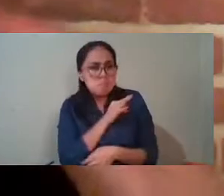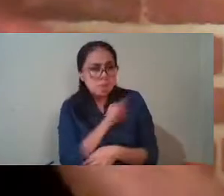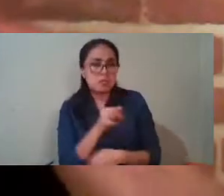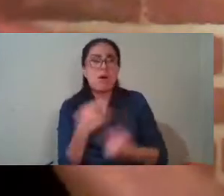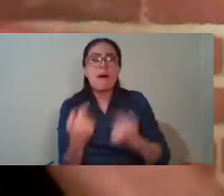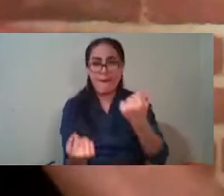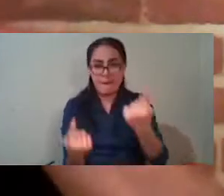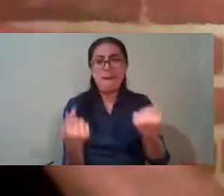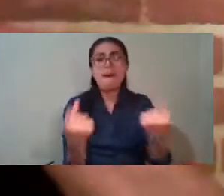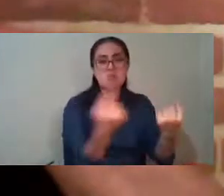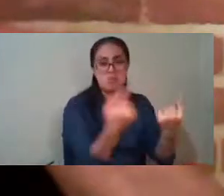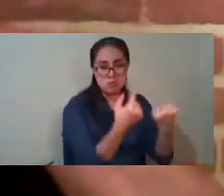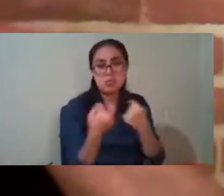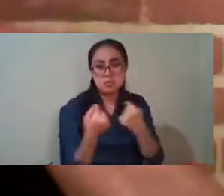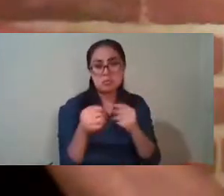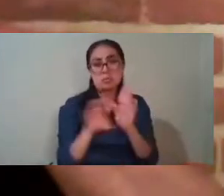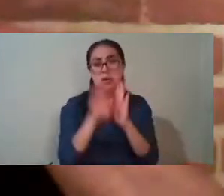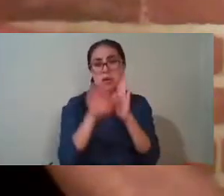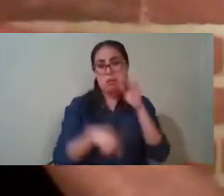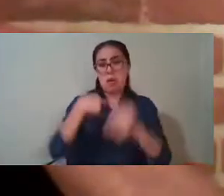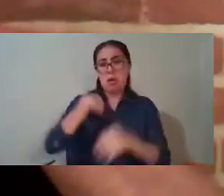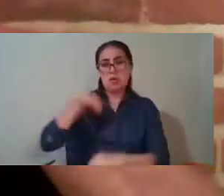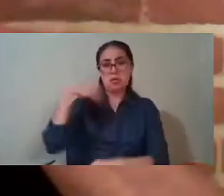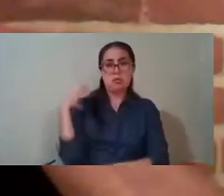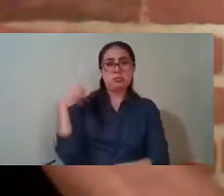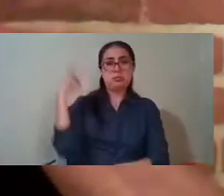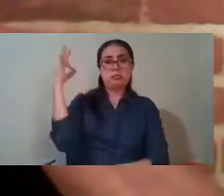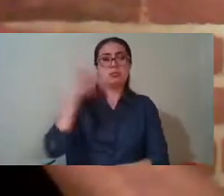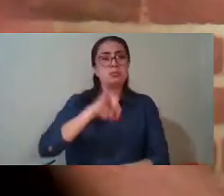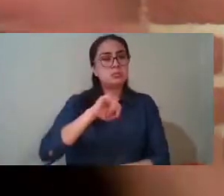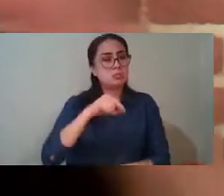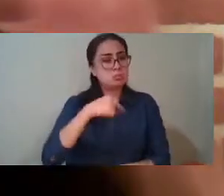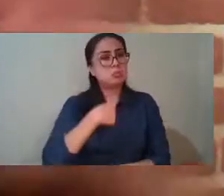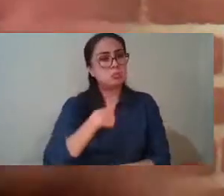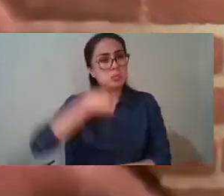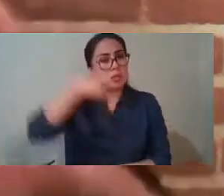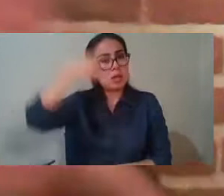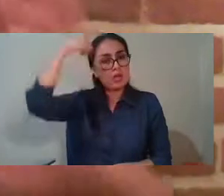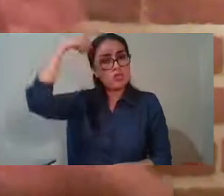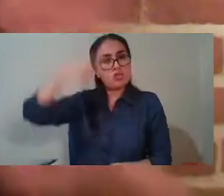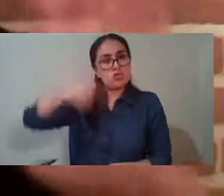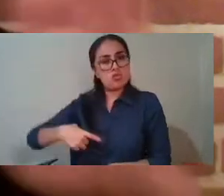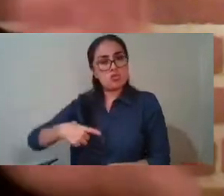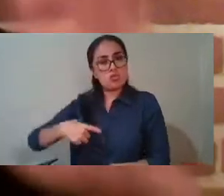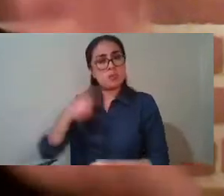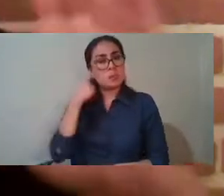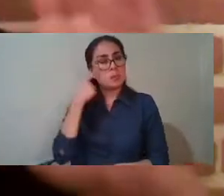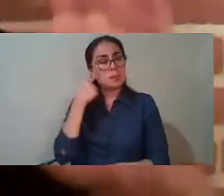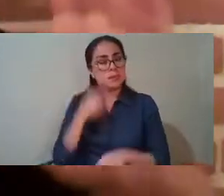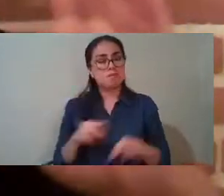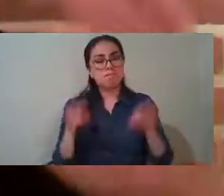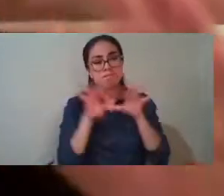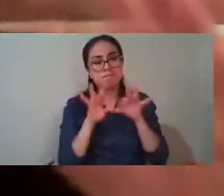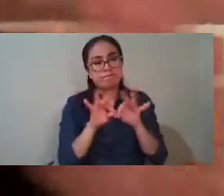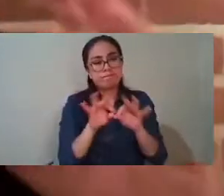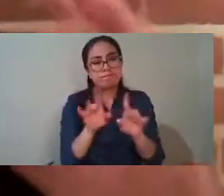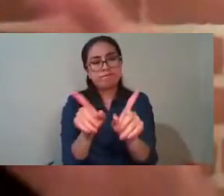algunos y me incluyo, porque yo soy, a ver, lo voy a